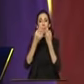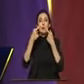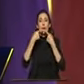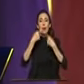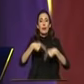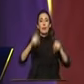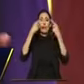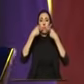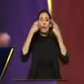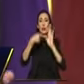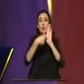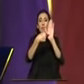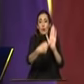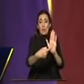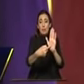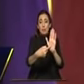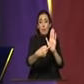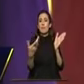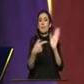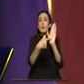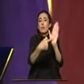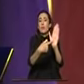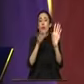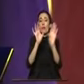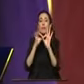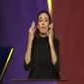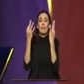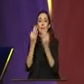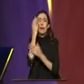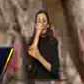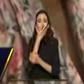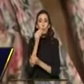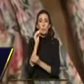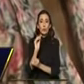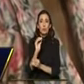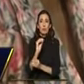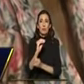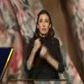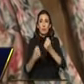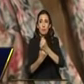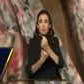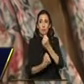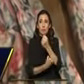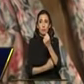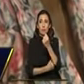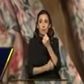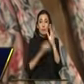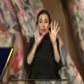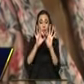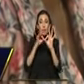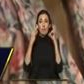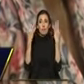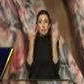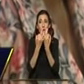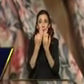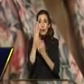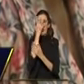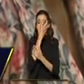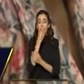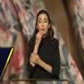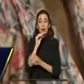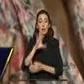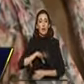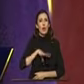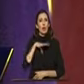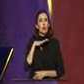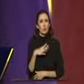que mostraron fue la bella familia que has logrado conformar. Por eso, queridas familias ecuatorianas, es para mí un